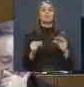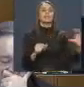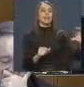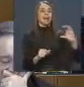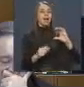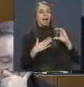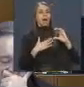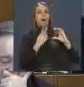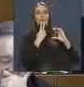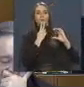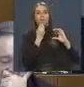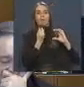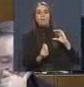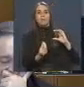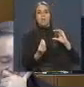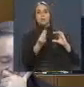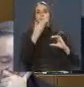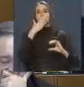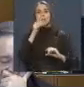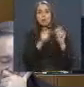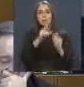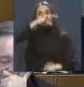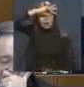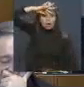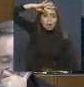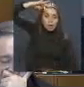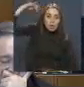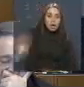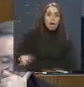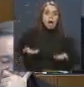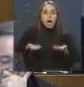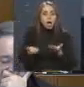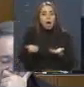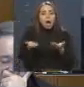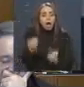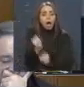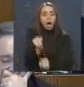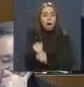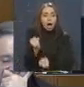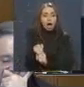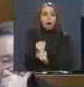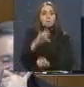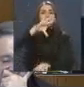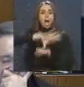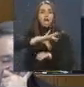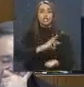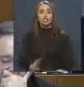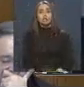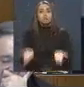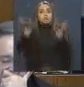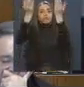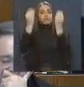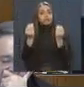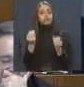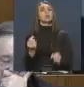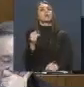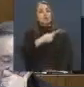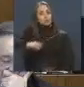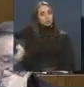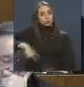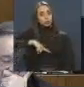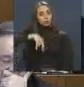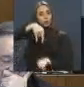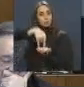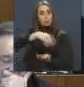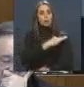pasar mejor a la gente que ha dado su vida por nuestro Chile. Y eso de tarea de todos nosotros, de todo este Parlamento,